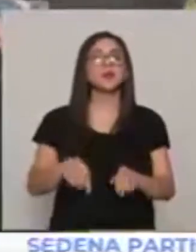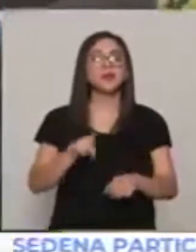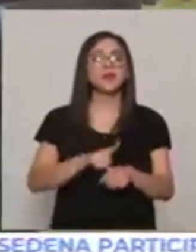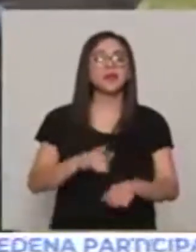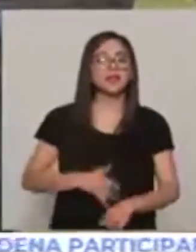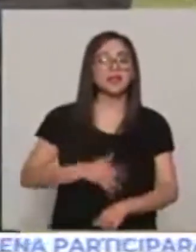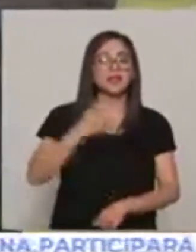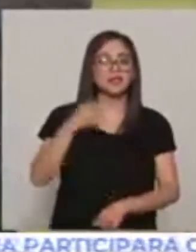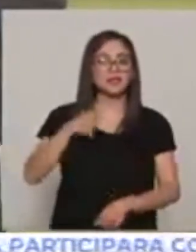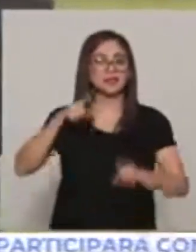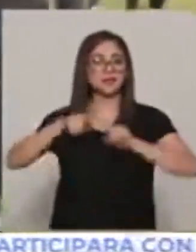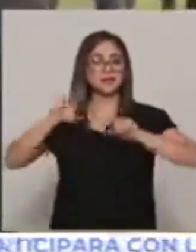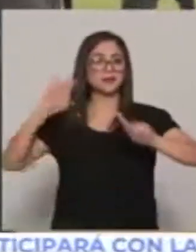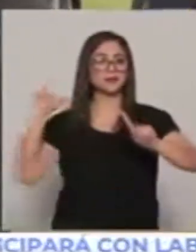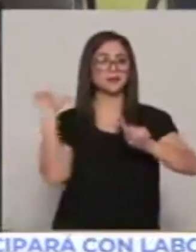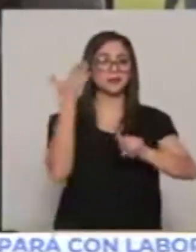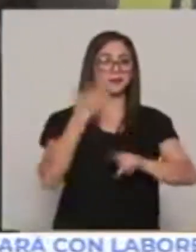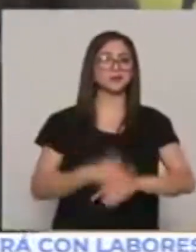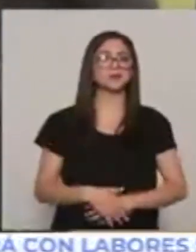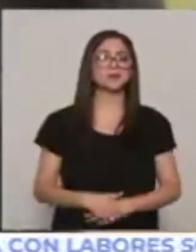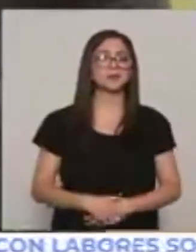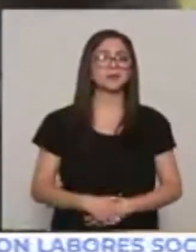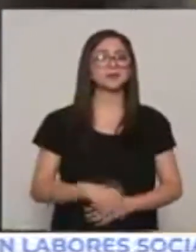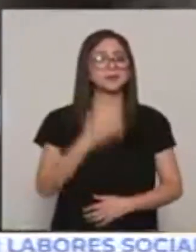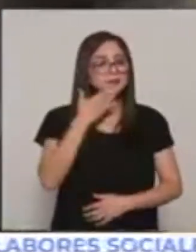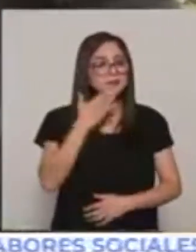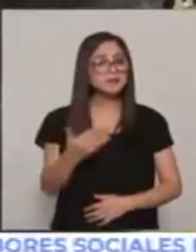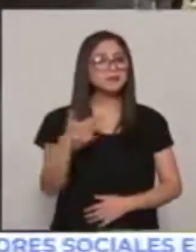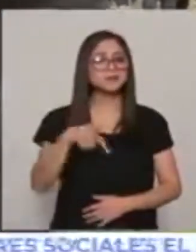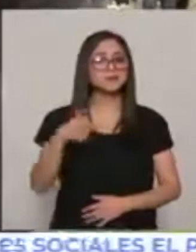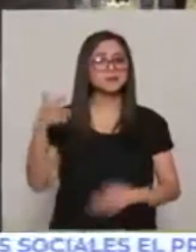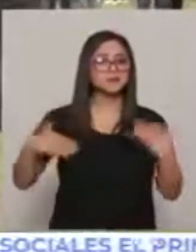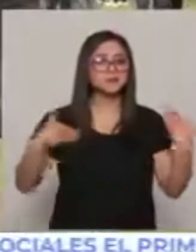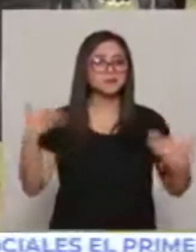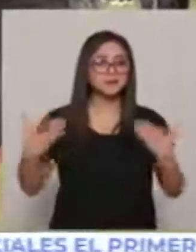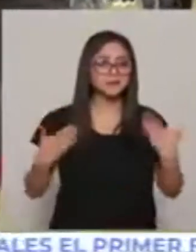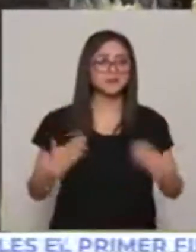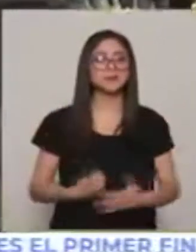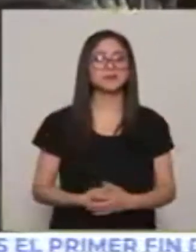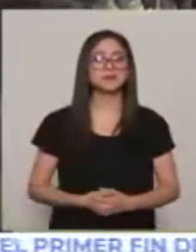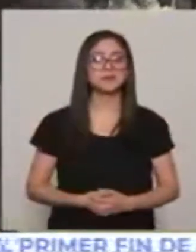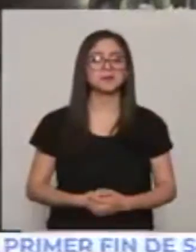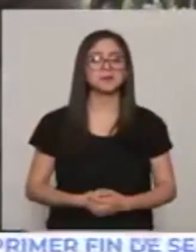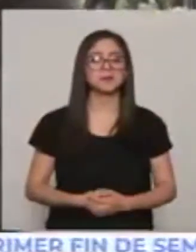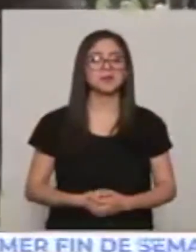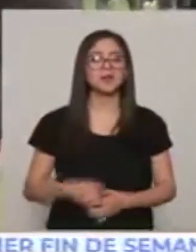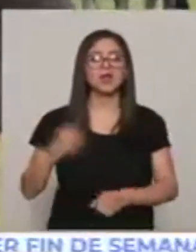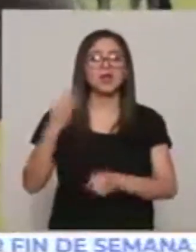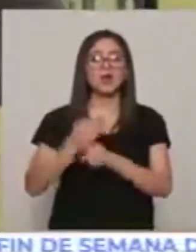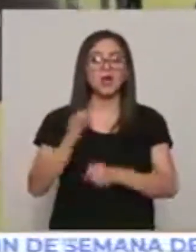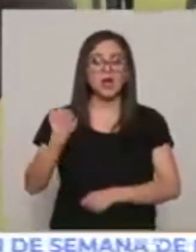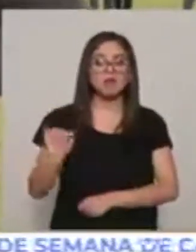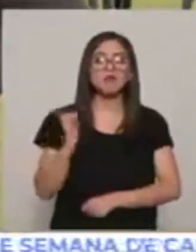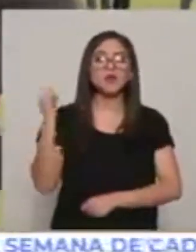este evento? Increíble, ¿Qué es lo que súper más les ha divertido. gustado? Bueno, la posibilidad de venir con la familia, ¿no?